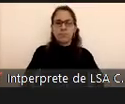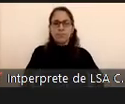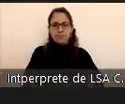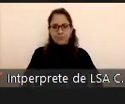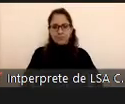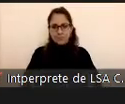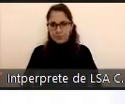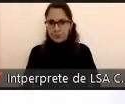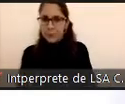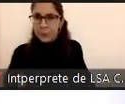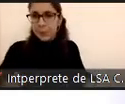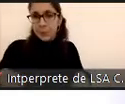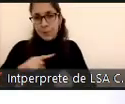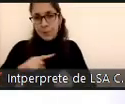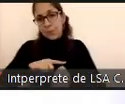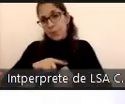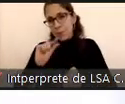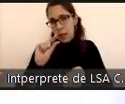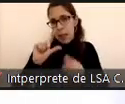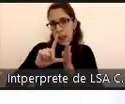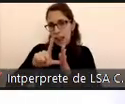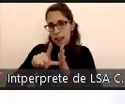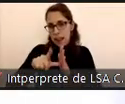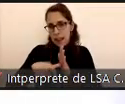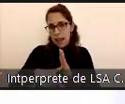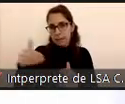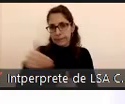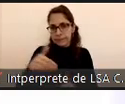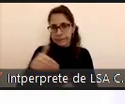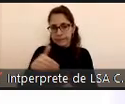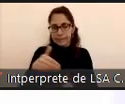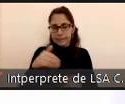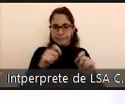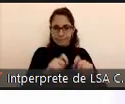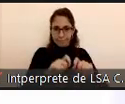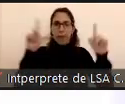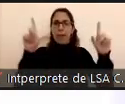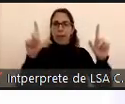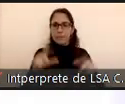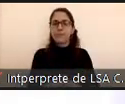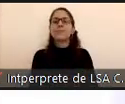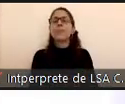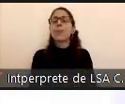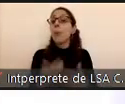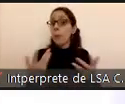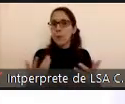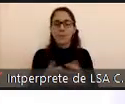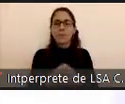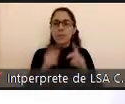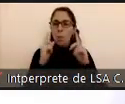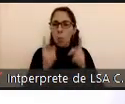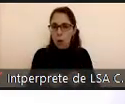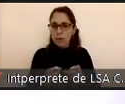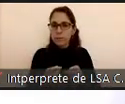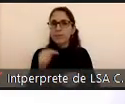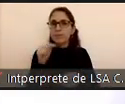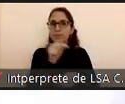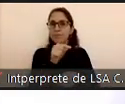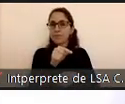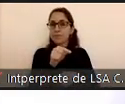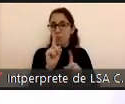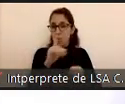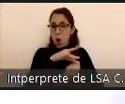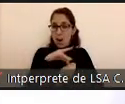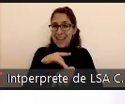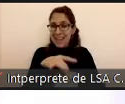Va a tardar un poquito, pero bueno, mientras tanto, entonces. Pero de todos modos, esa guía